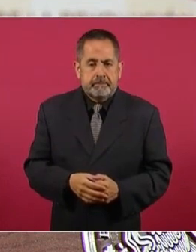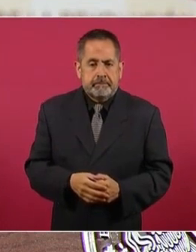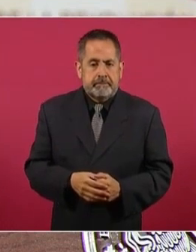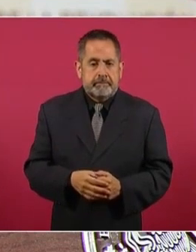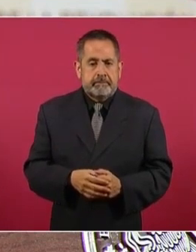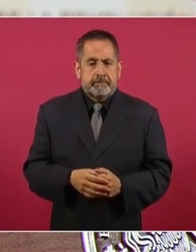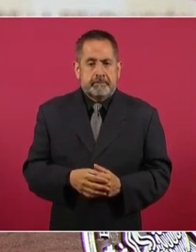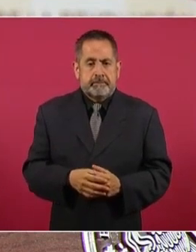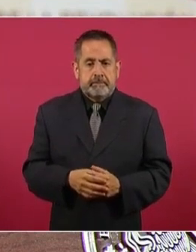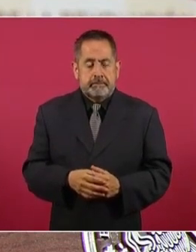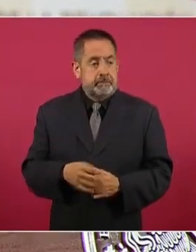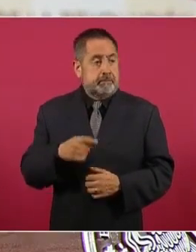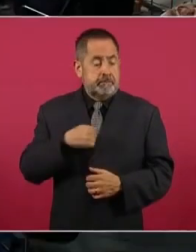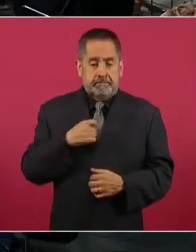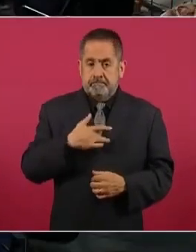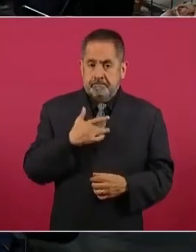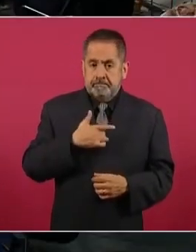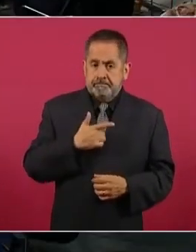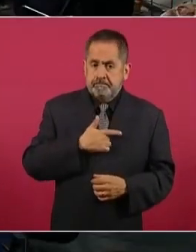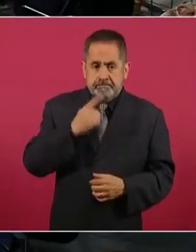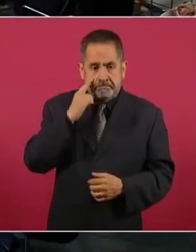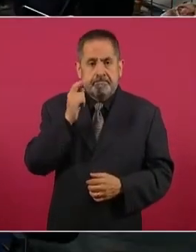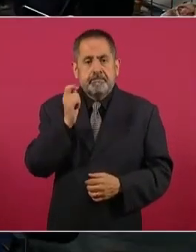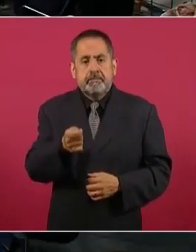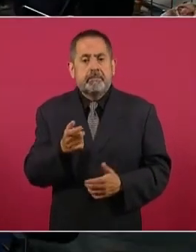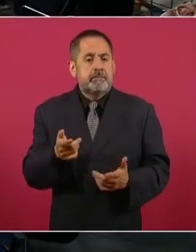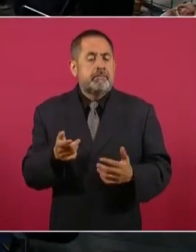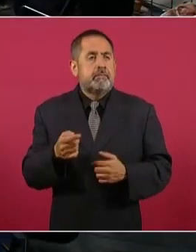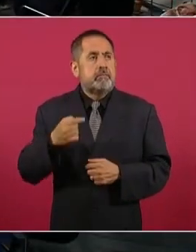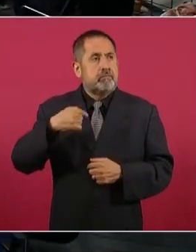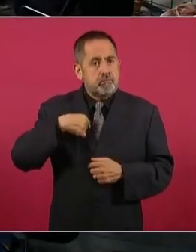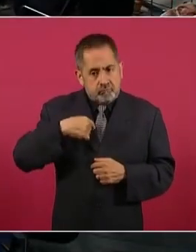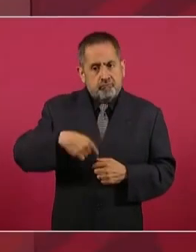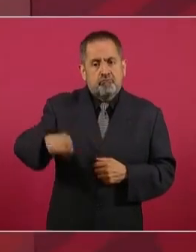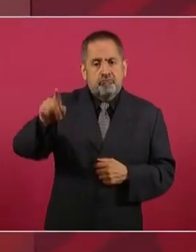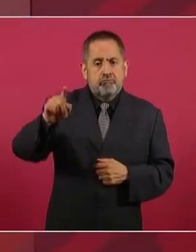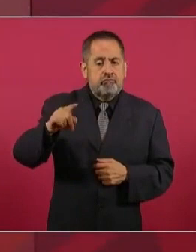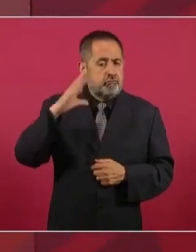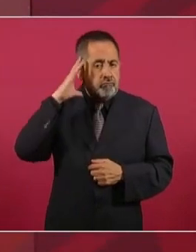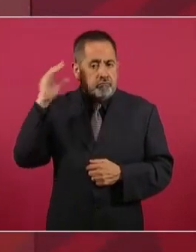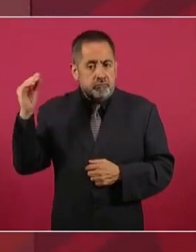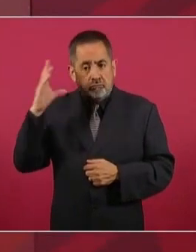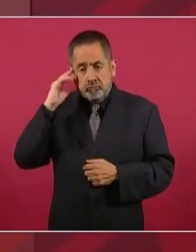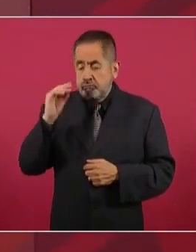Me dio muchísimo gusto ir a Colima